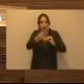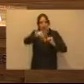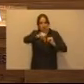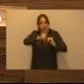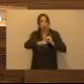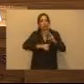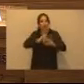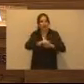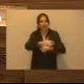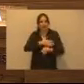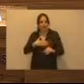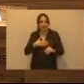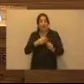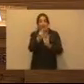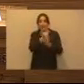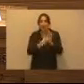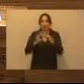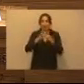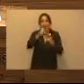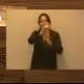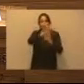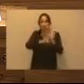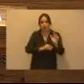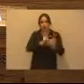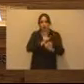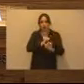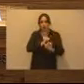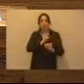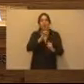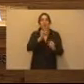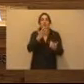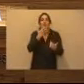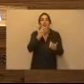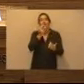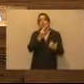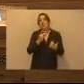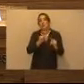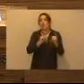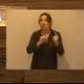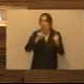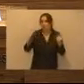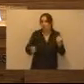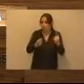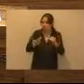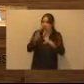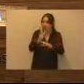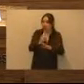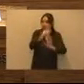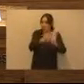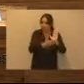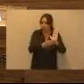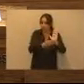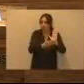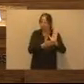Los datos de lista de espera, aunque una vez cumplido el compromiso primero de publicitarlas, es el